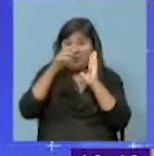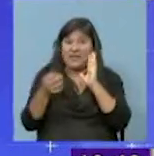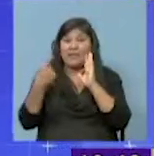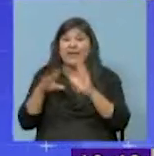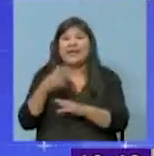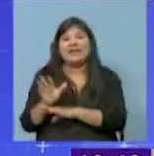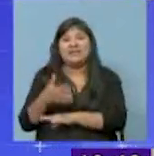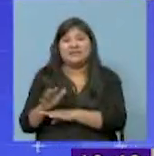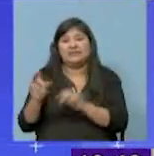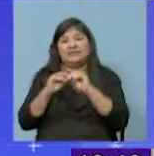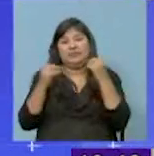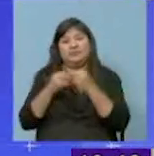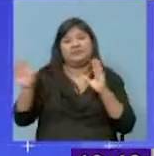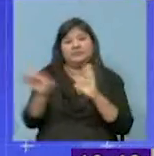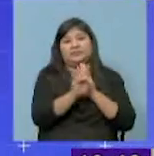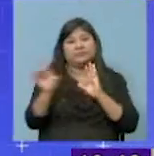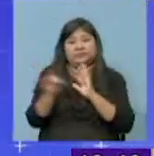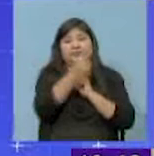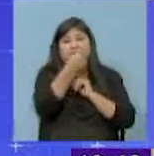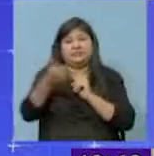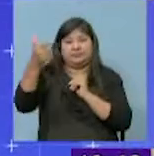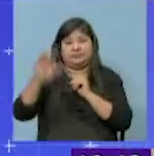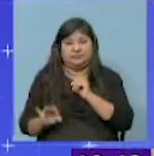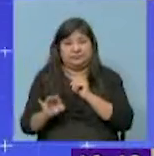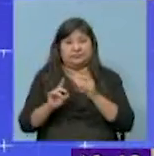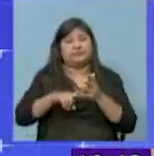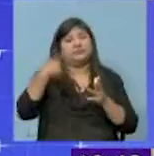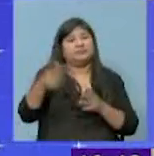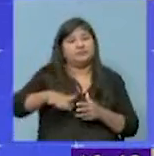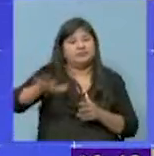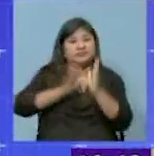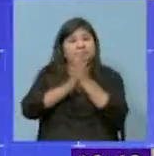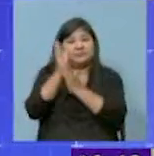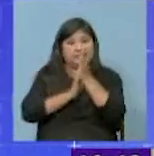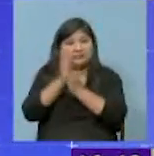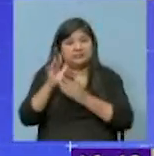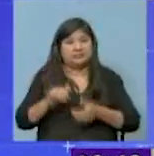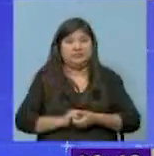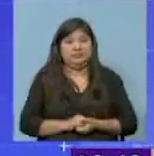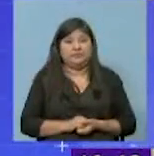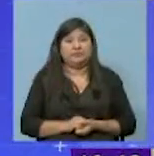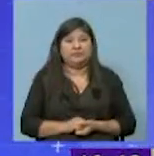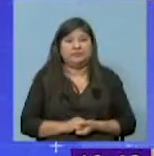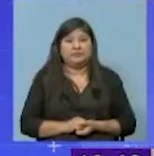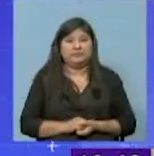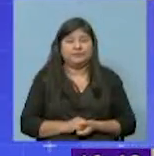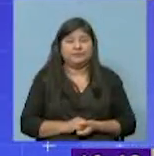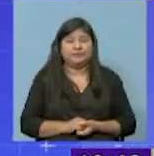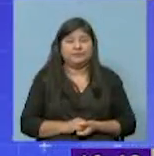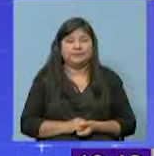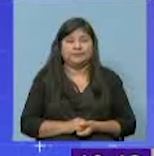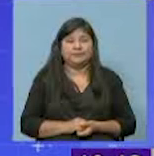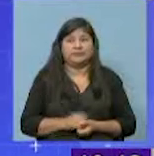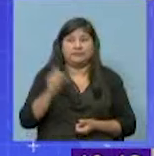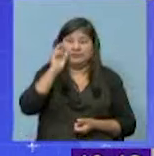tiene como vacante 160. En la ciudad de San Pedro de Jujuy están estos dos establecimientos donde